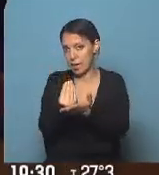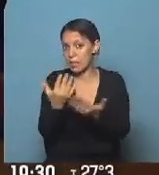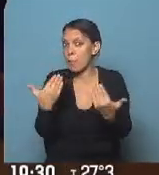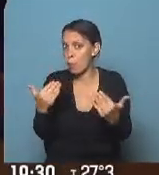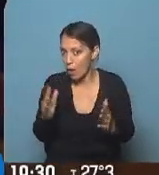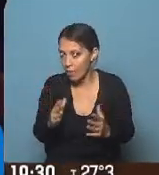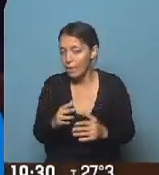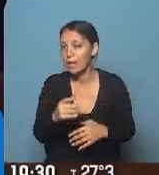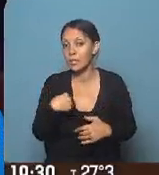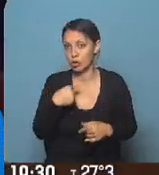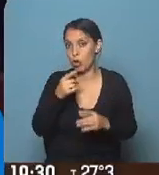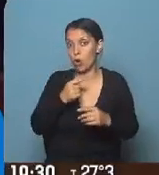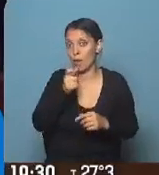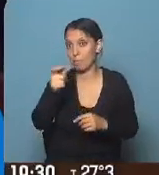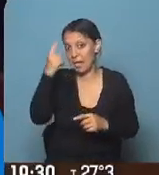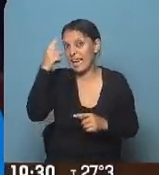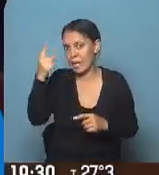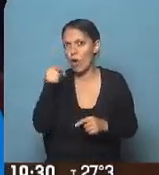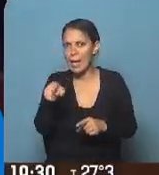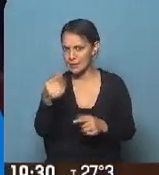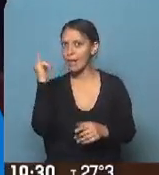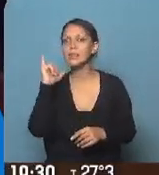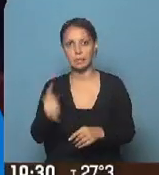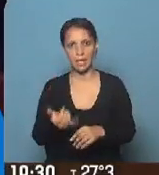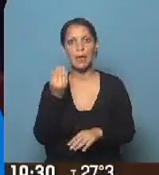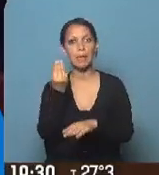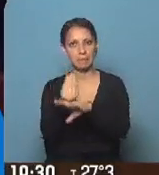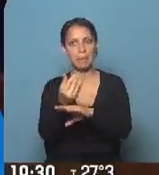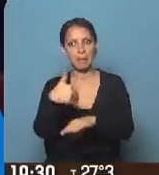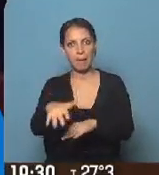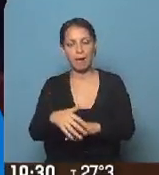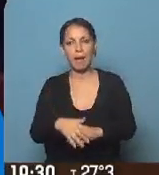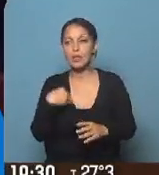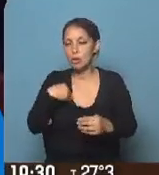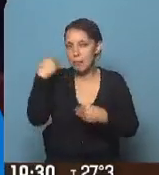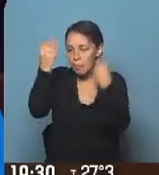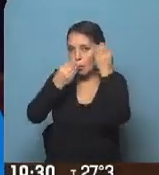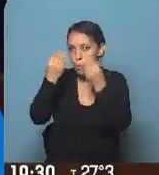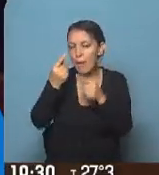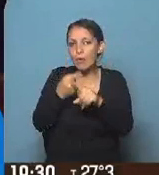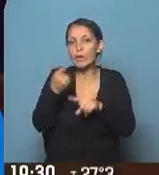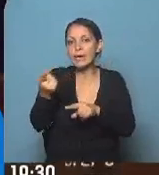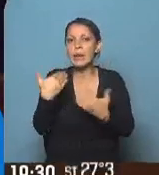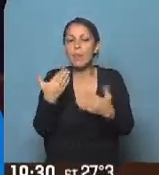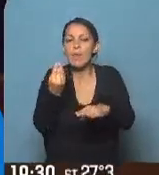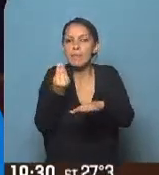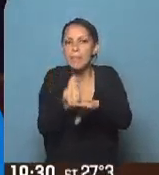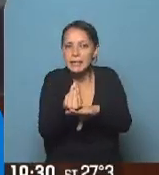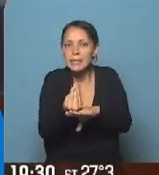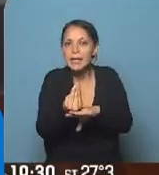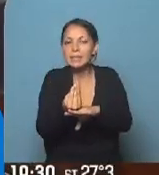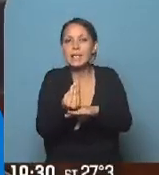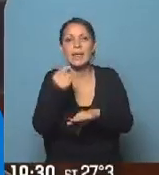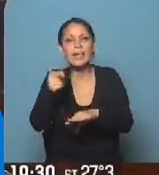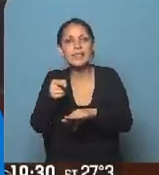en concreto, respondiendo a la pregunta, que lo va a hacer, y la preocupación que uno tiene por esa cuestión es que me parece que